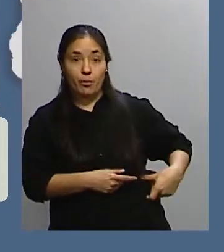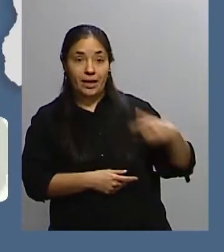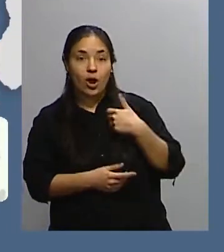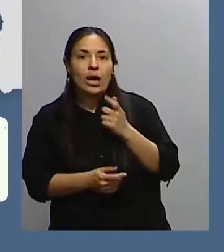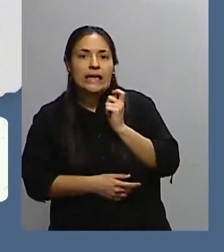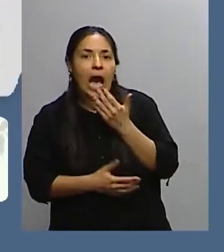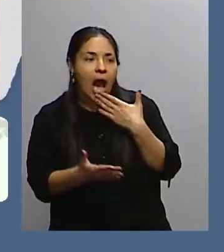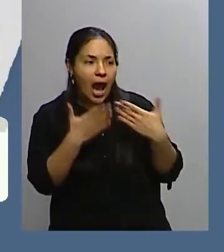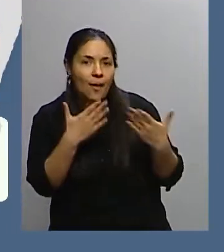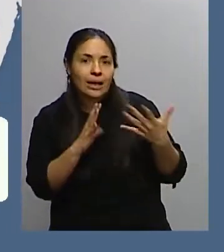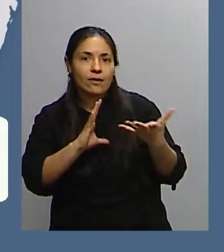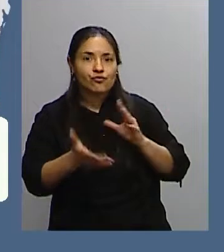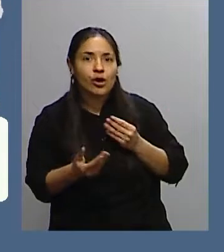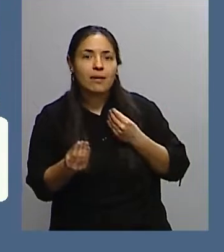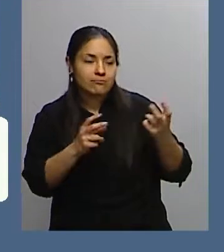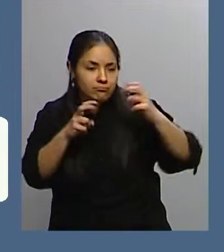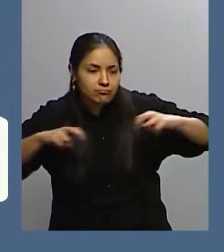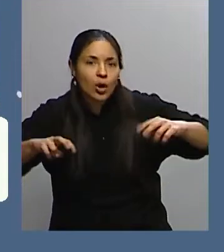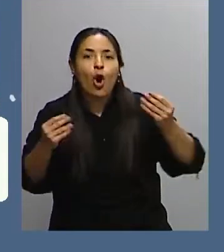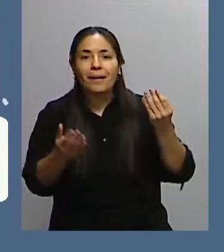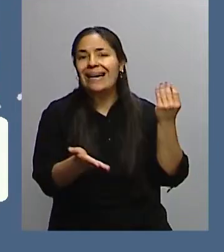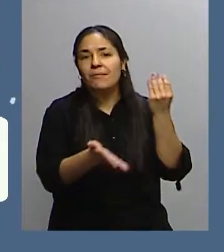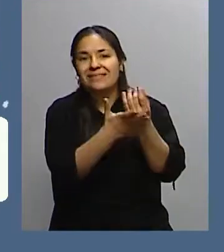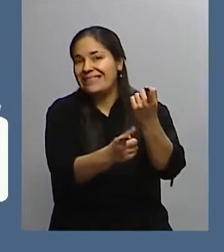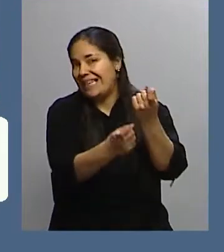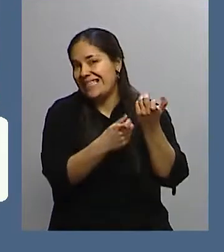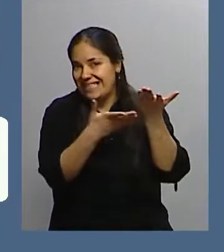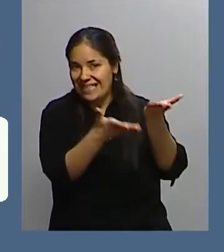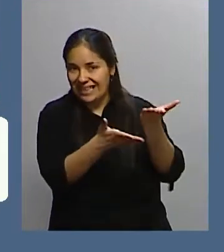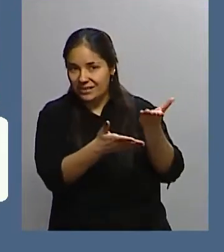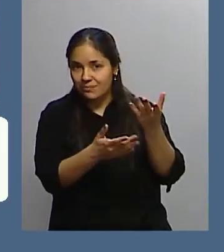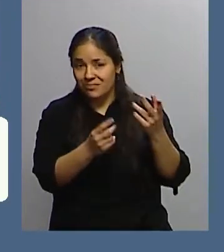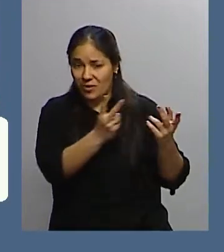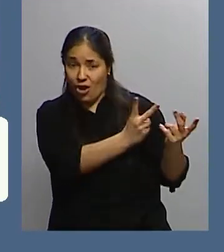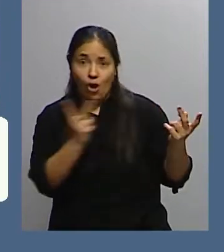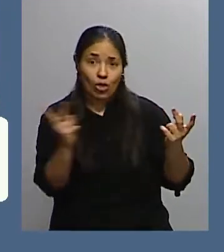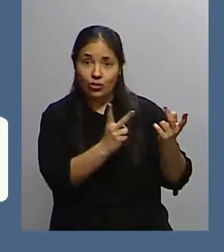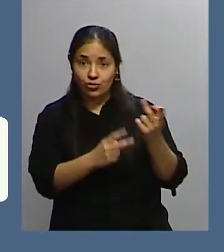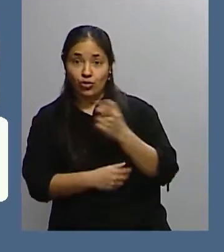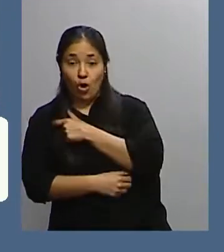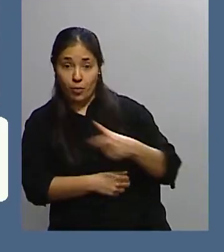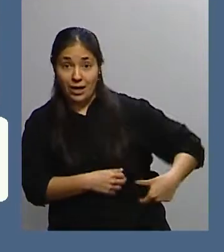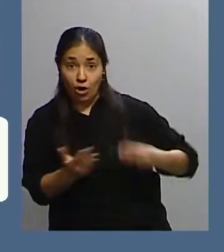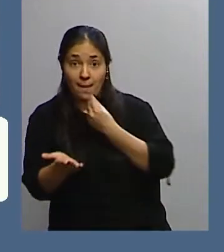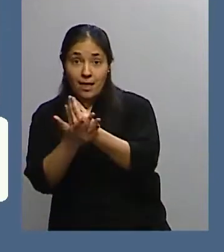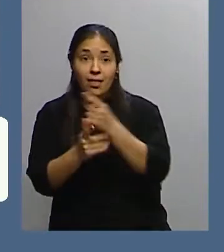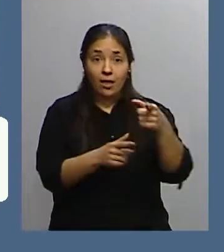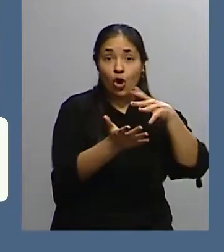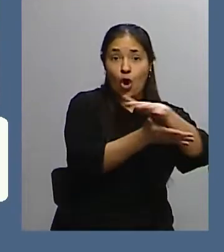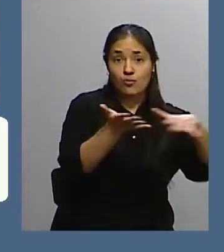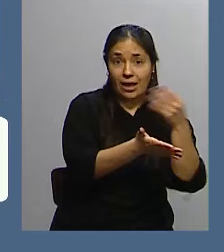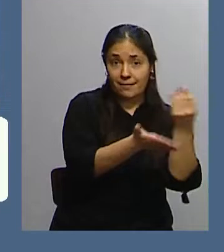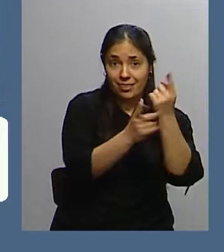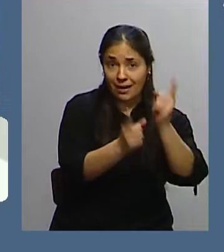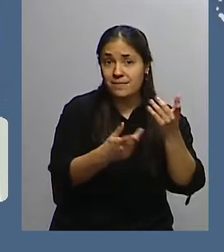y dialogar? Digo, porque obviamente necesitan una representación tanto unos como los otros. Bueno, en el caso de Chile esto es